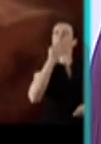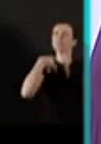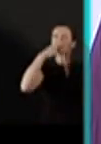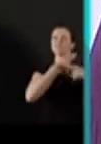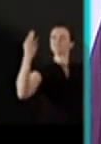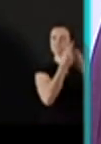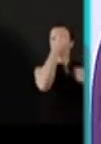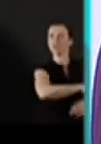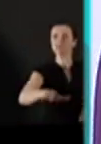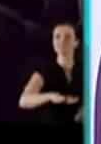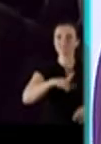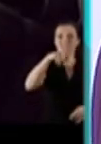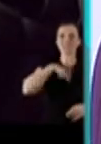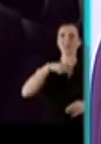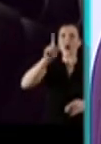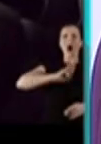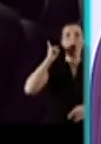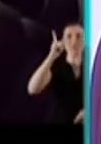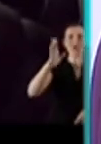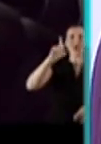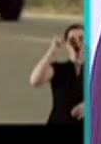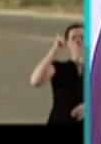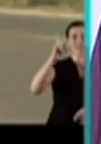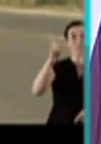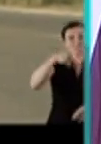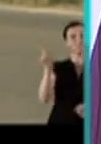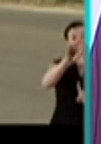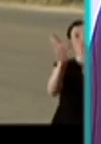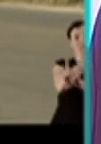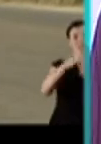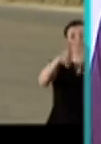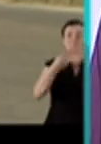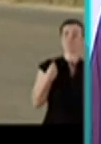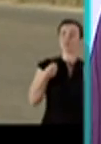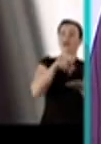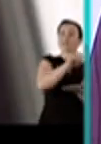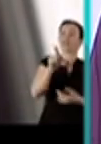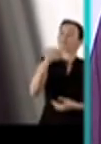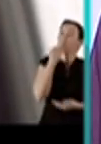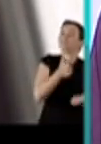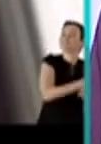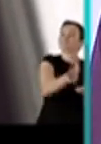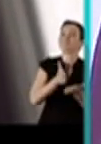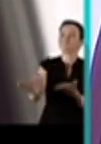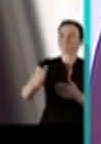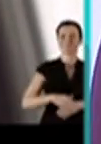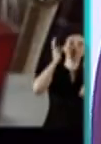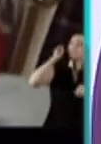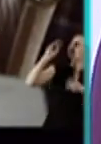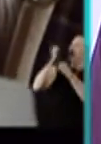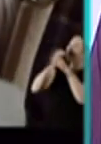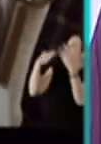grupos de mujeres les puede resultar incluso más complicado reconocer que son víctimas de violencia de género porque a lo mejor están